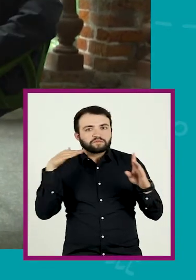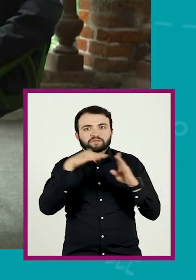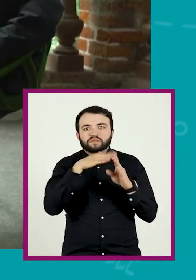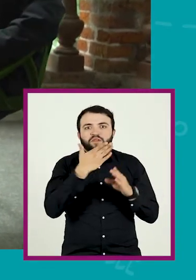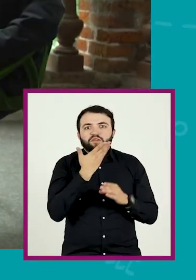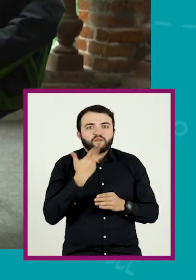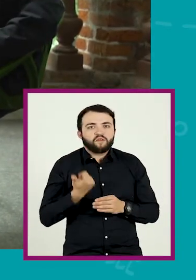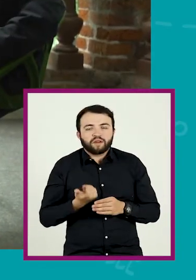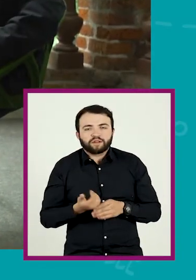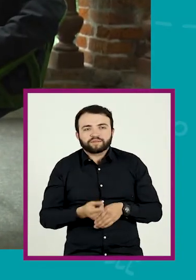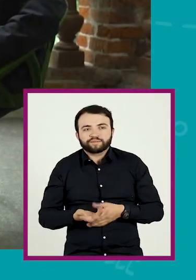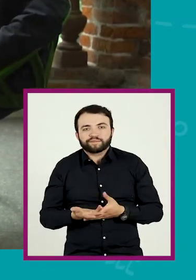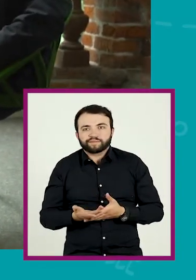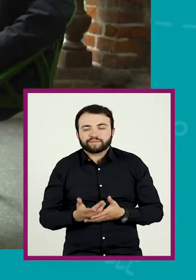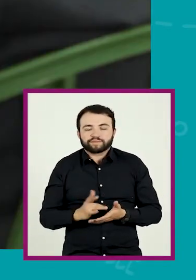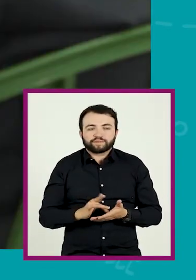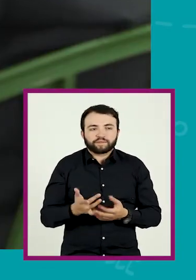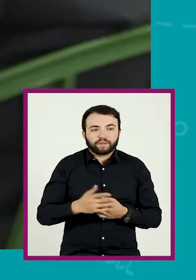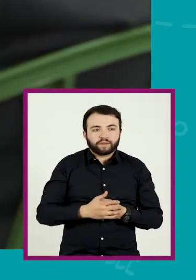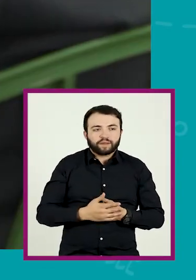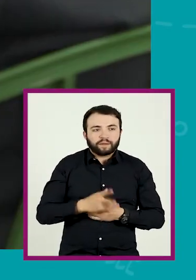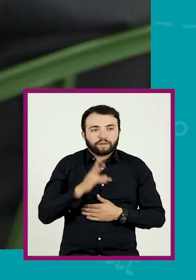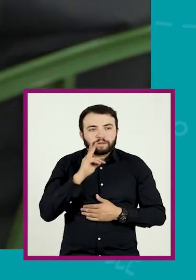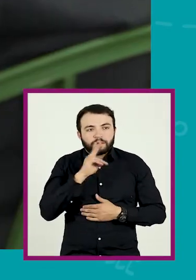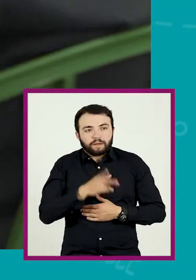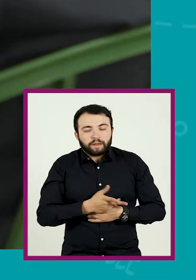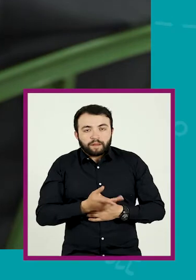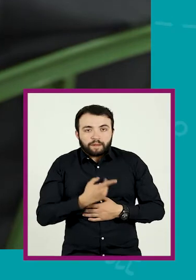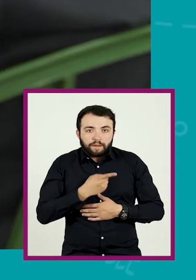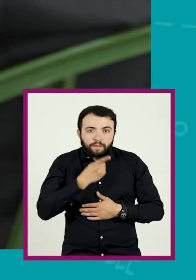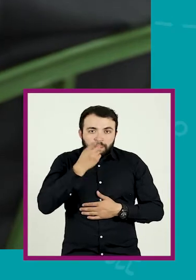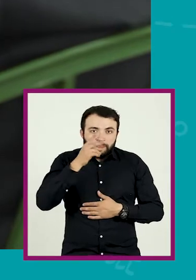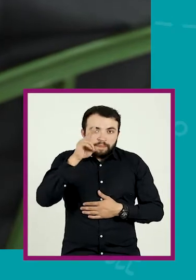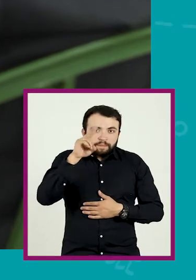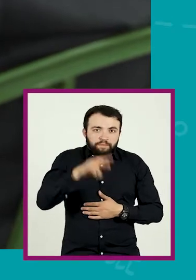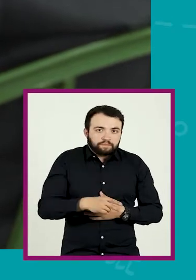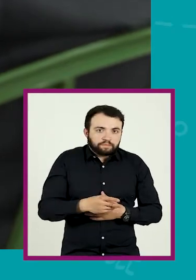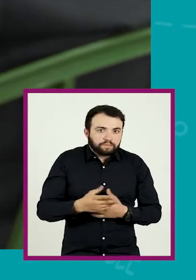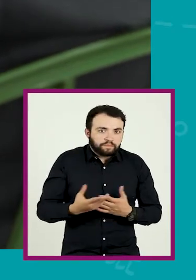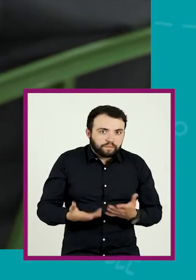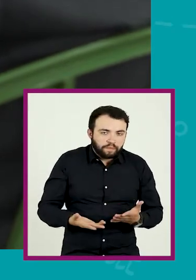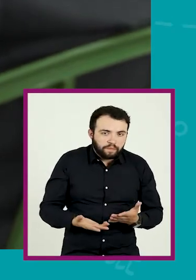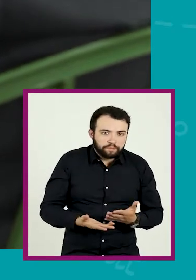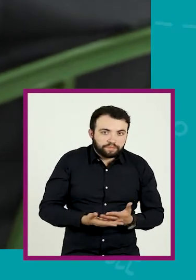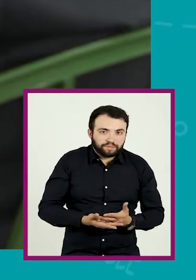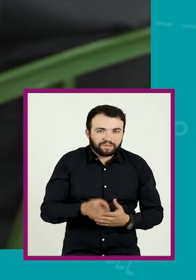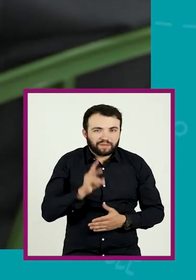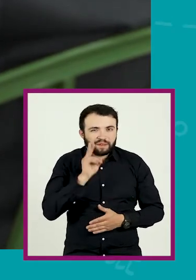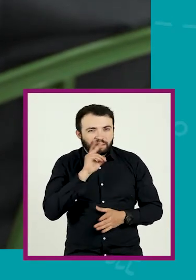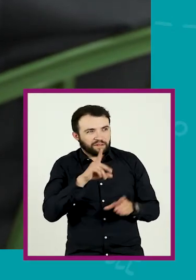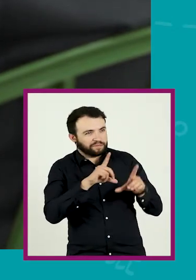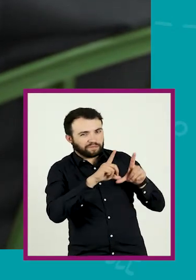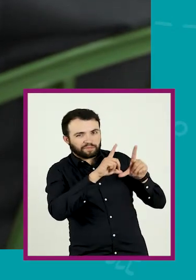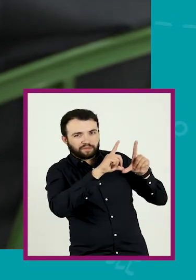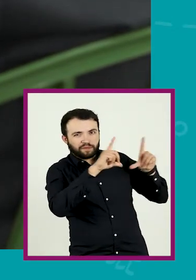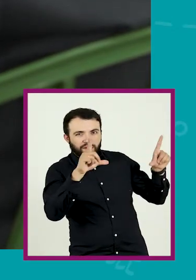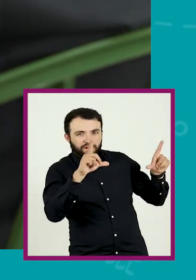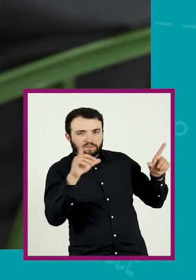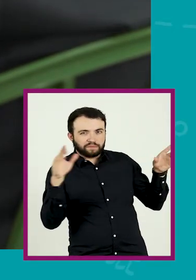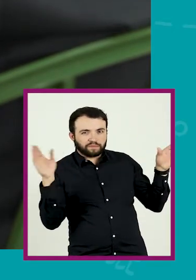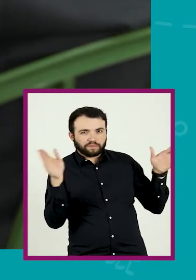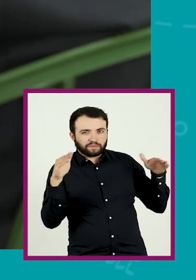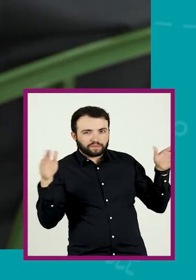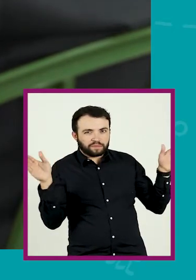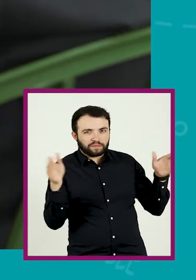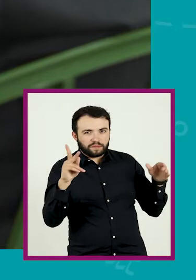firmamento? Sí, gracias, Josu. Mira, en realidad la ilustración de